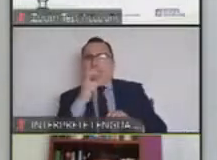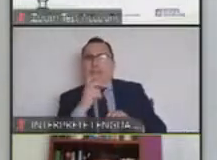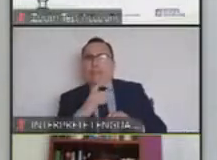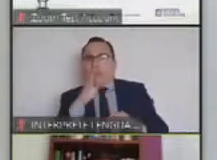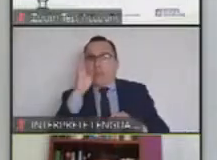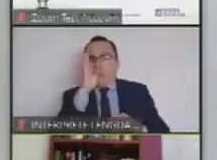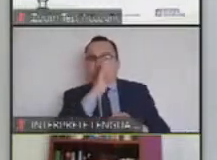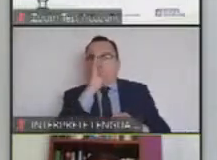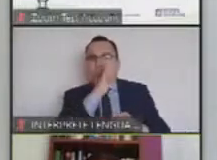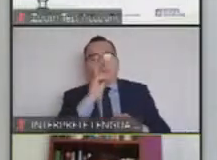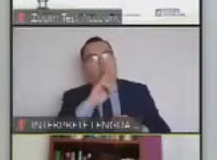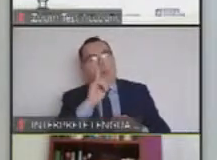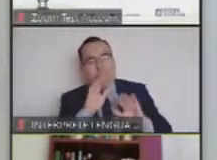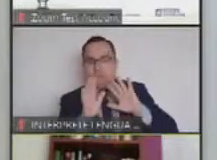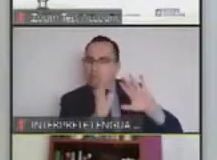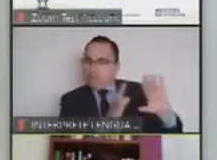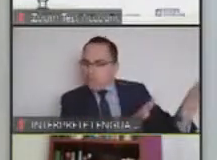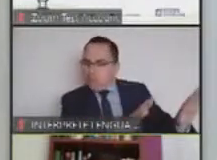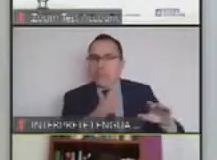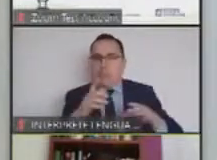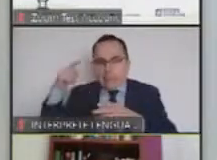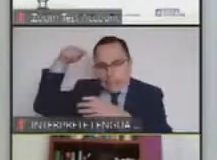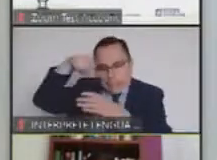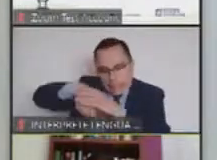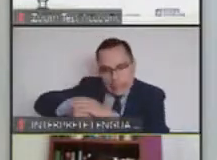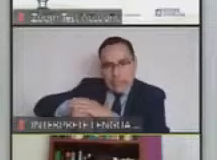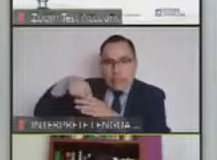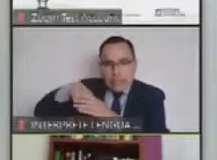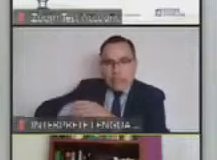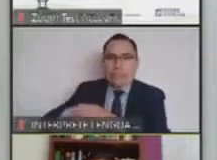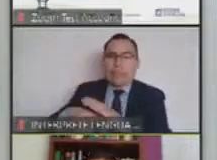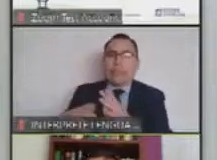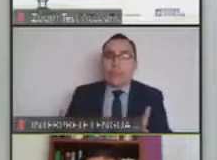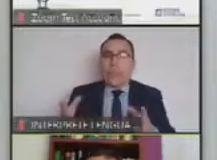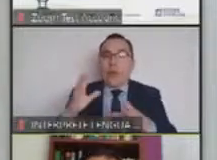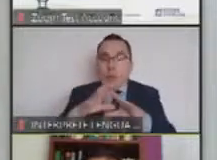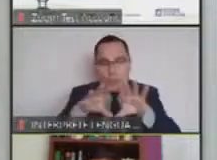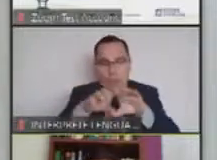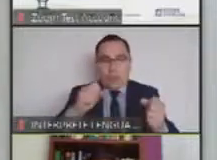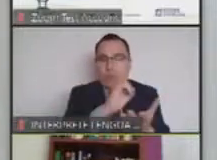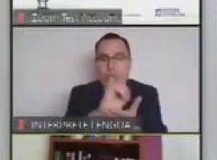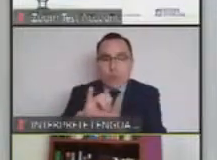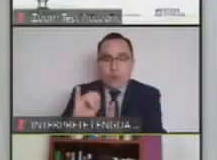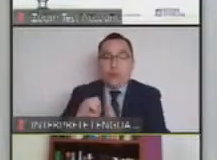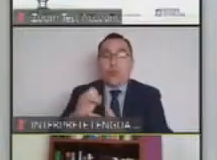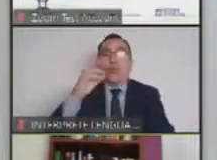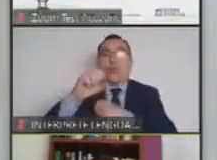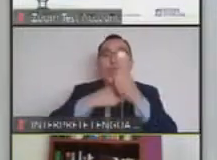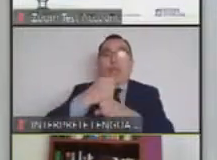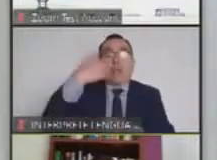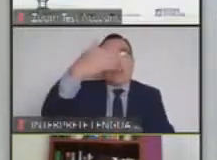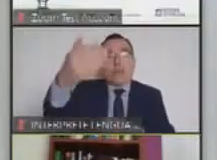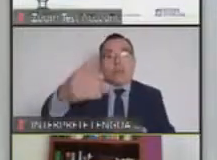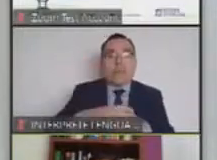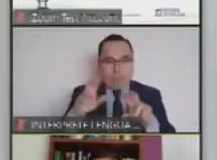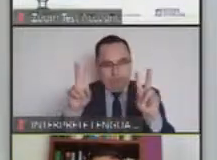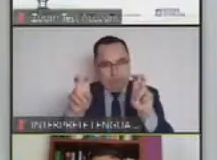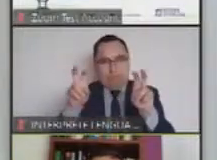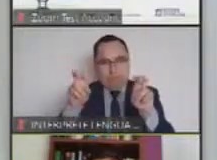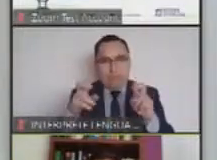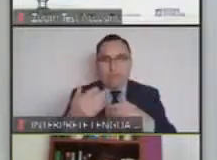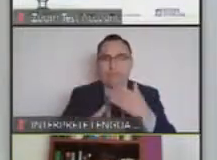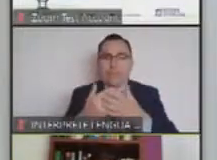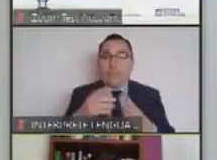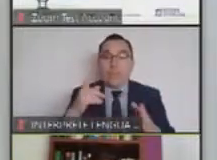Asimismo, describió los principales desafíos que la institución ha acordado para los próximos años sobre estas materias. Y entonces, a través de